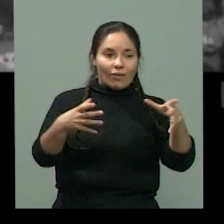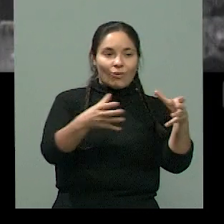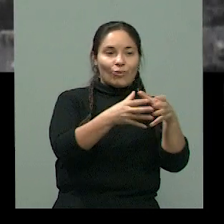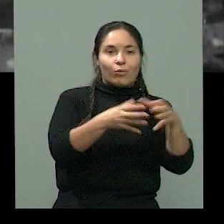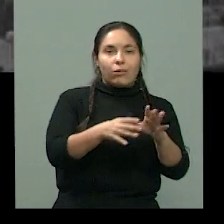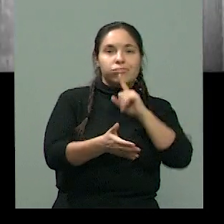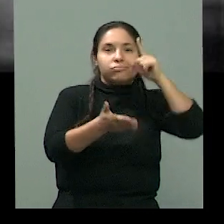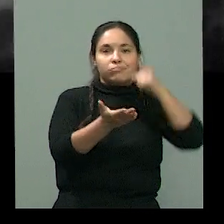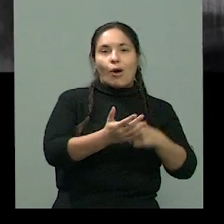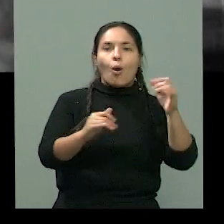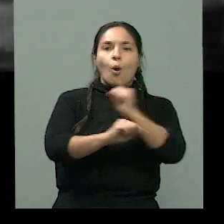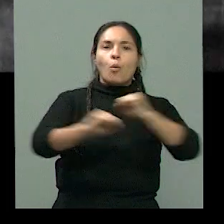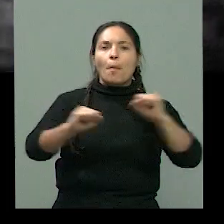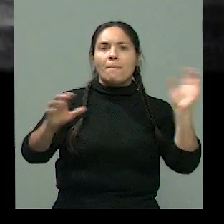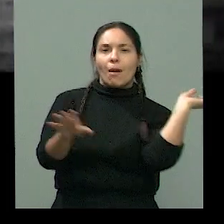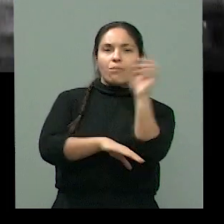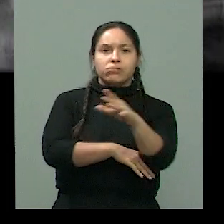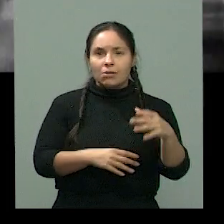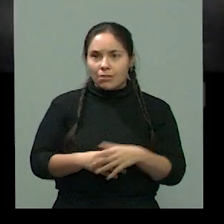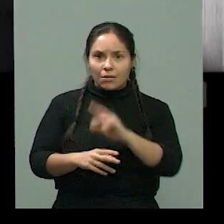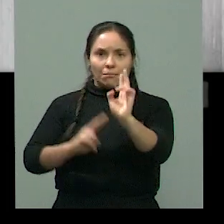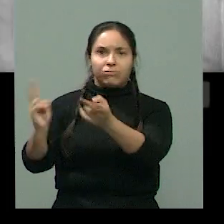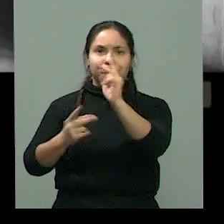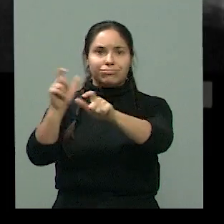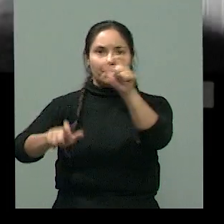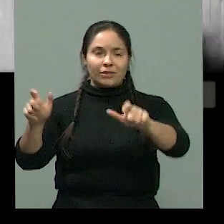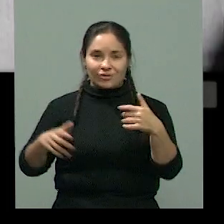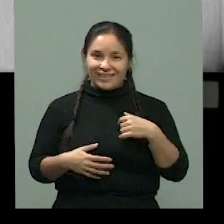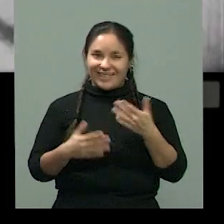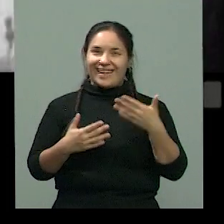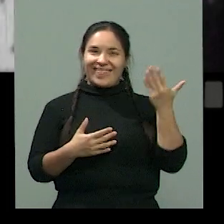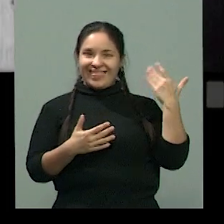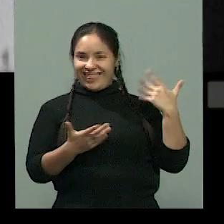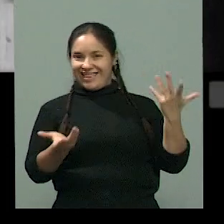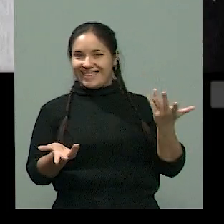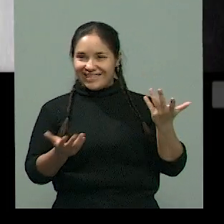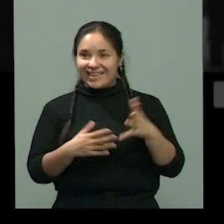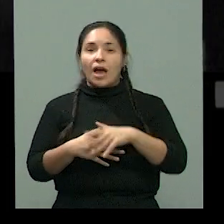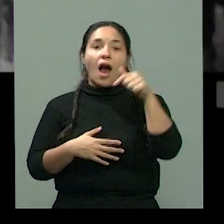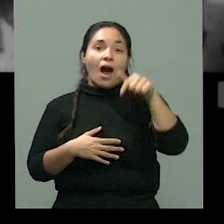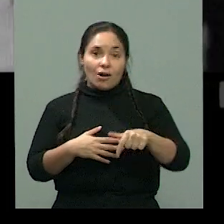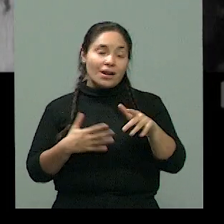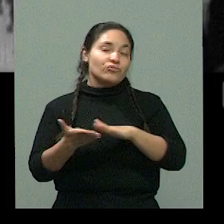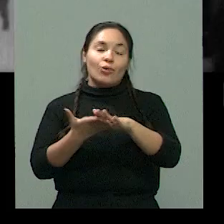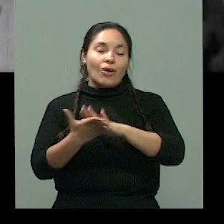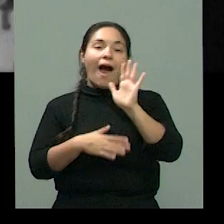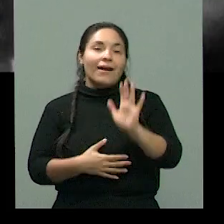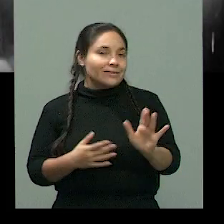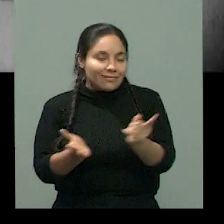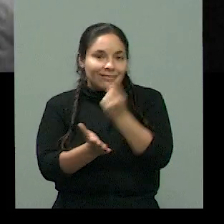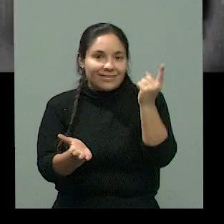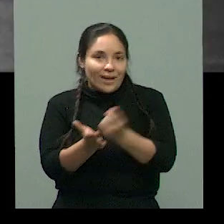tiempos pasados, no solamente de la Argentina, sino del mundo, inclusive en este presente, no se puede resolver un conflicto